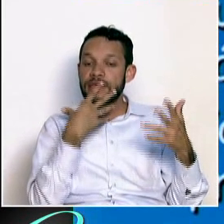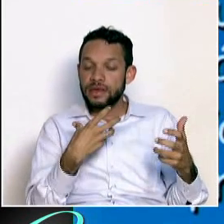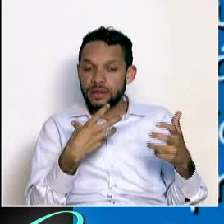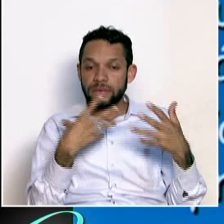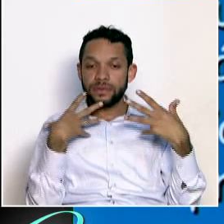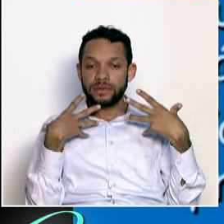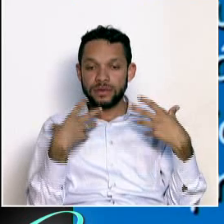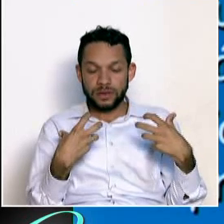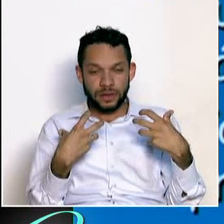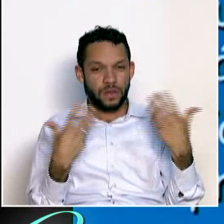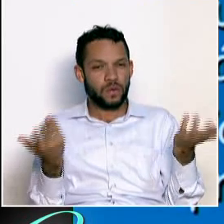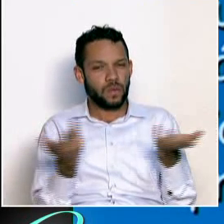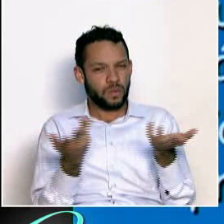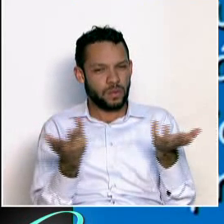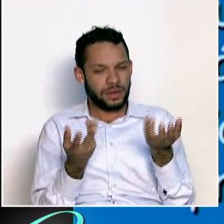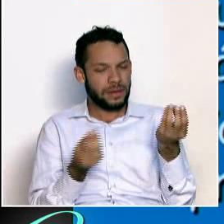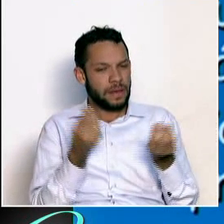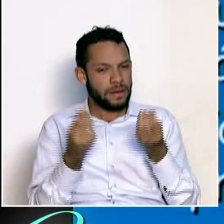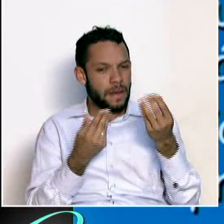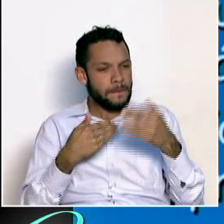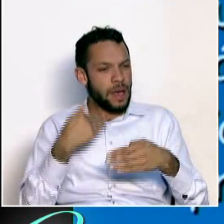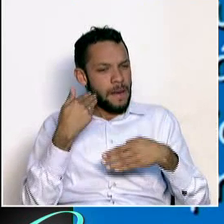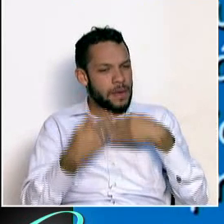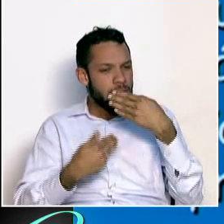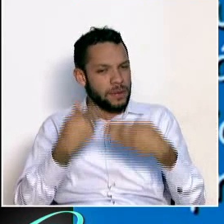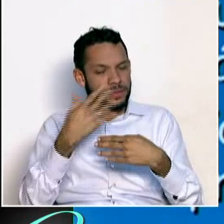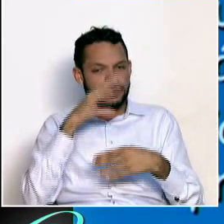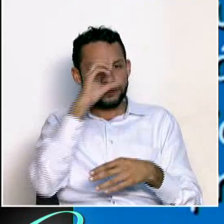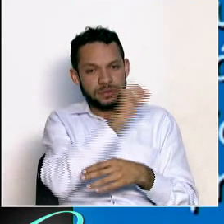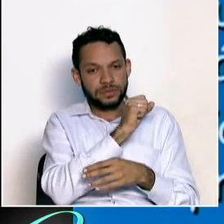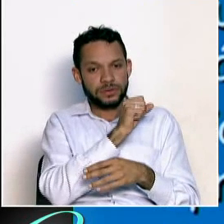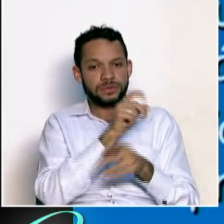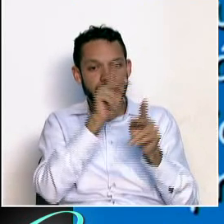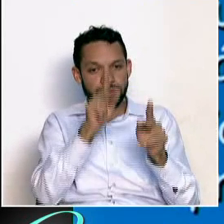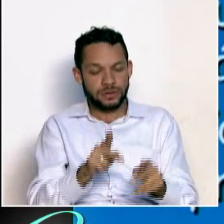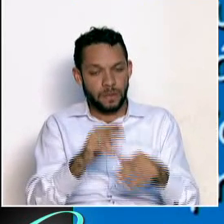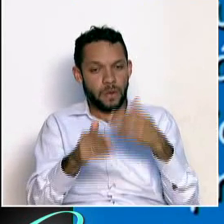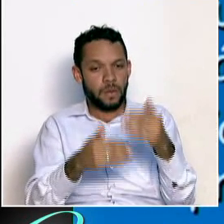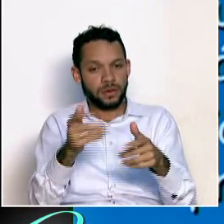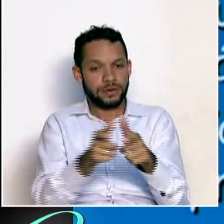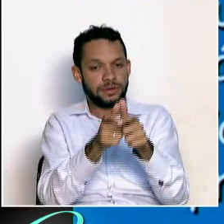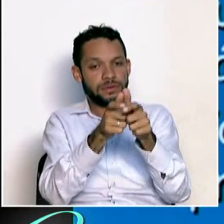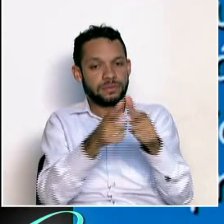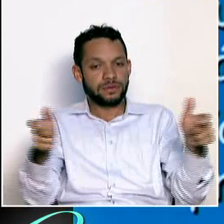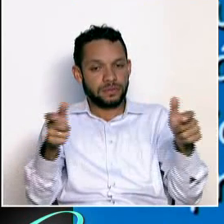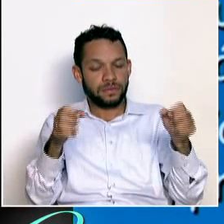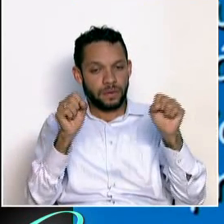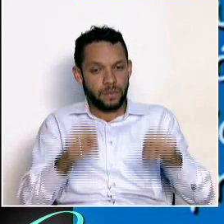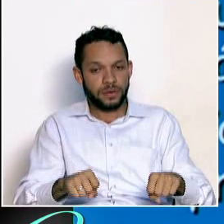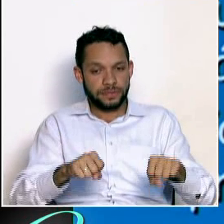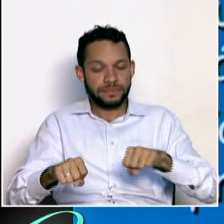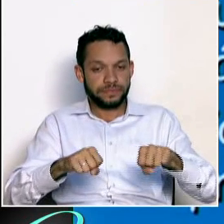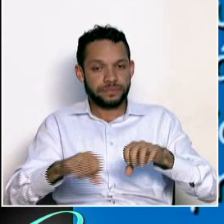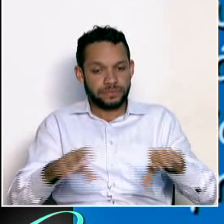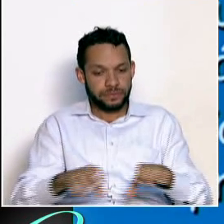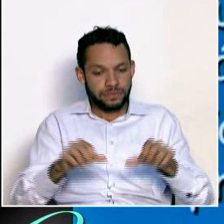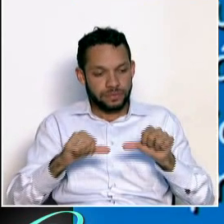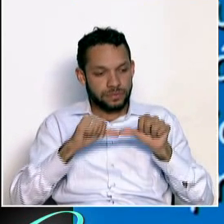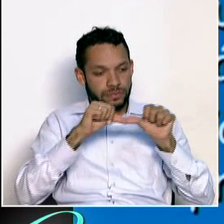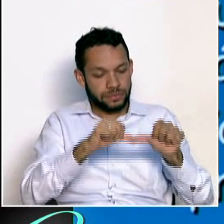como dando pasos certeros y en consecuencia incrementamos con el poder de la